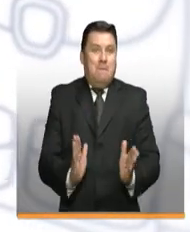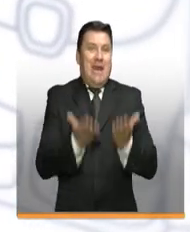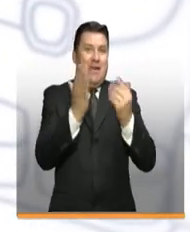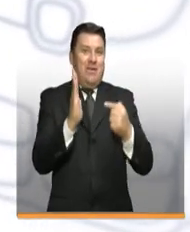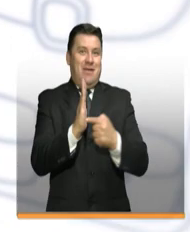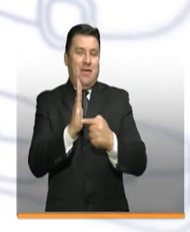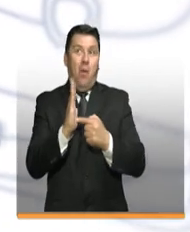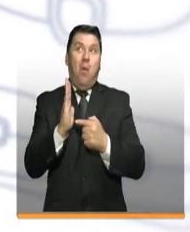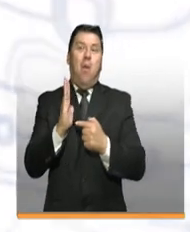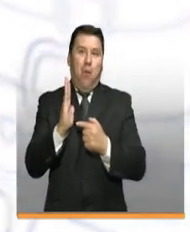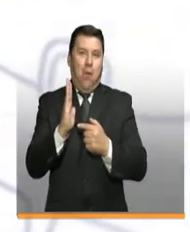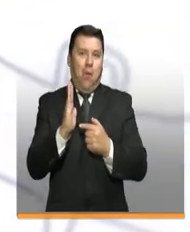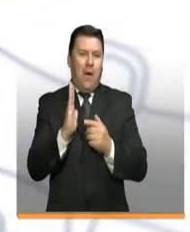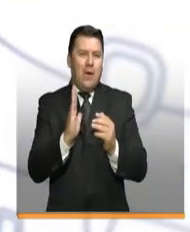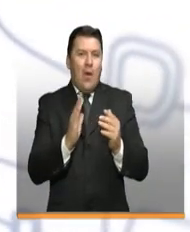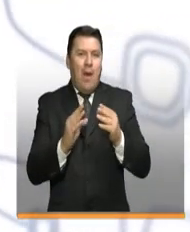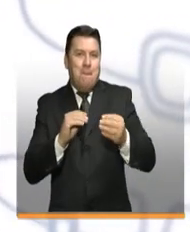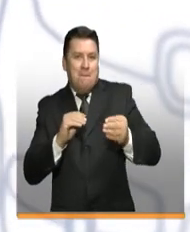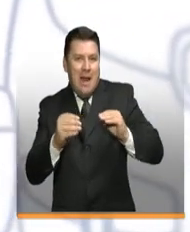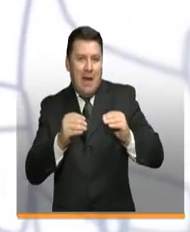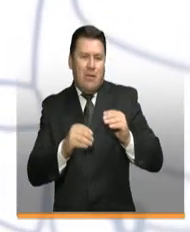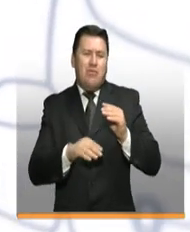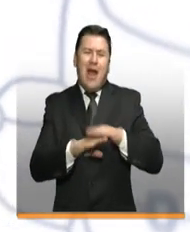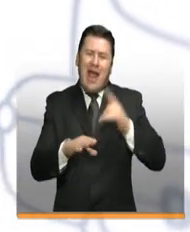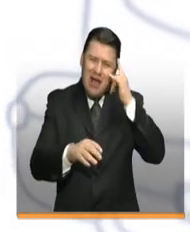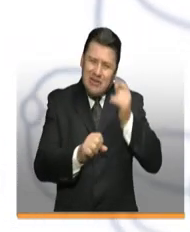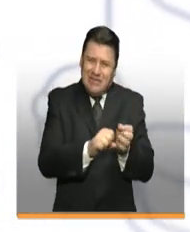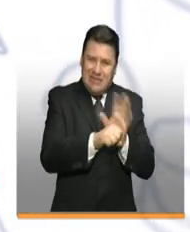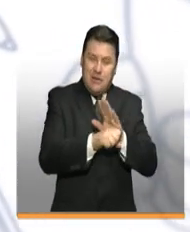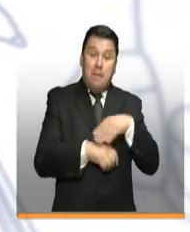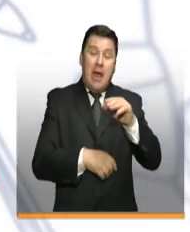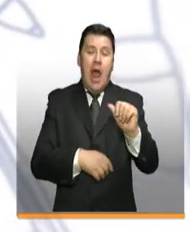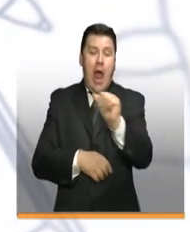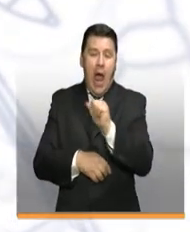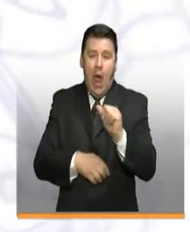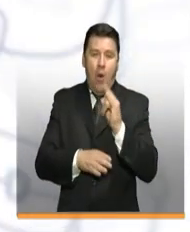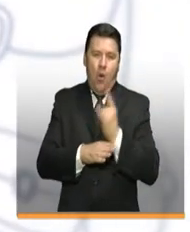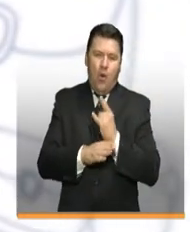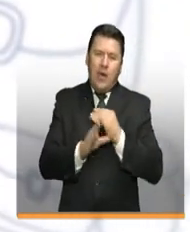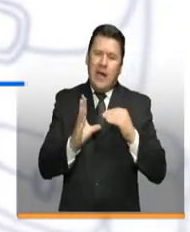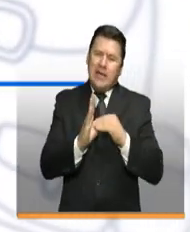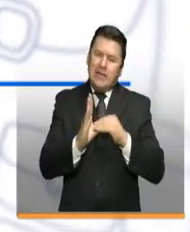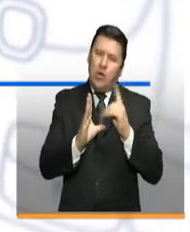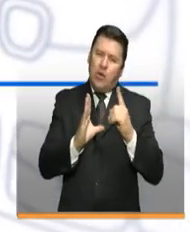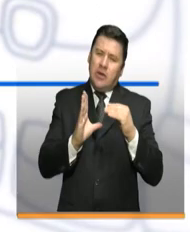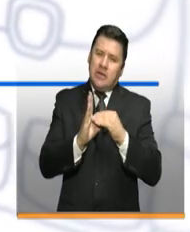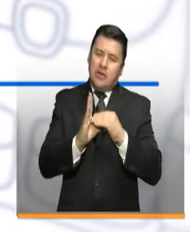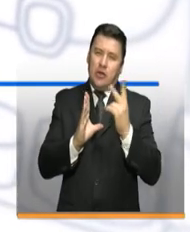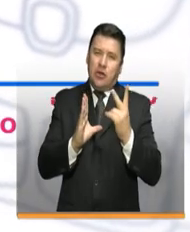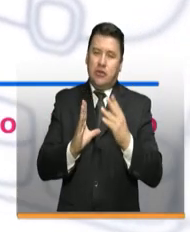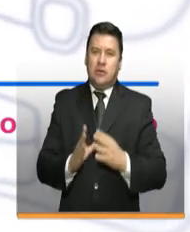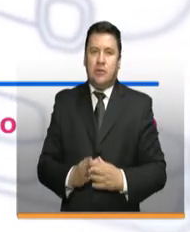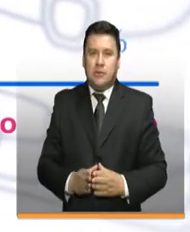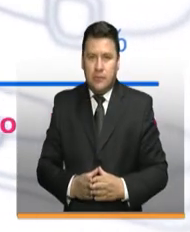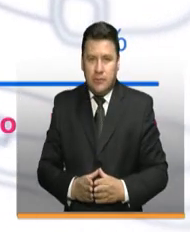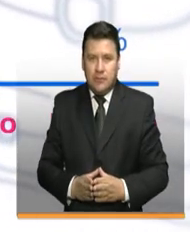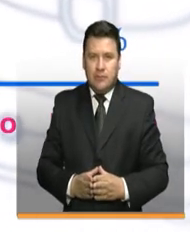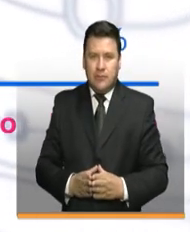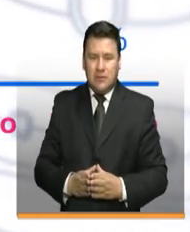Auxilios Educativos por COVID-19, en su mayoría mujeres y usuarios de estratos 1, 2 y 3.